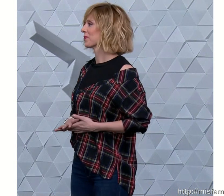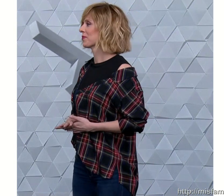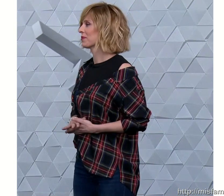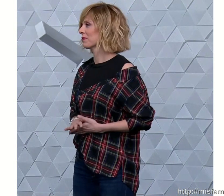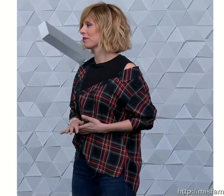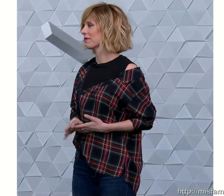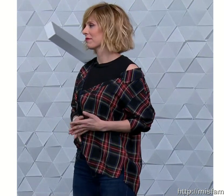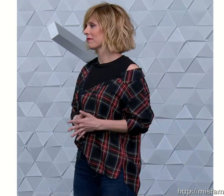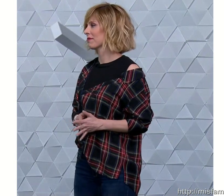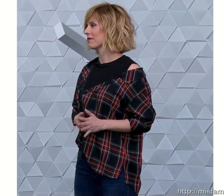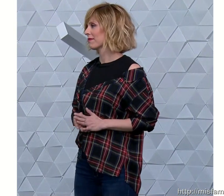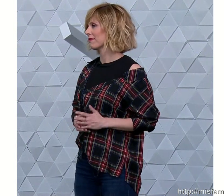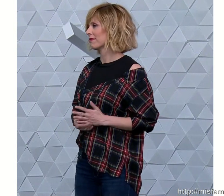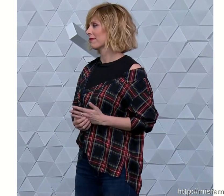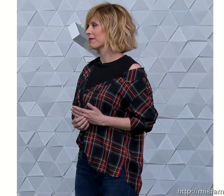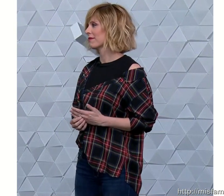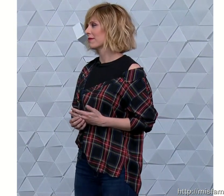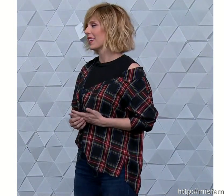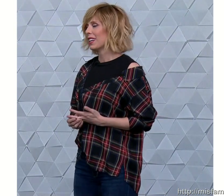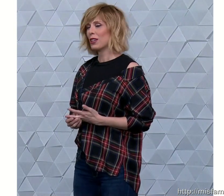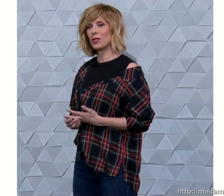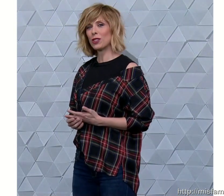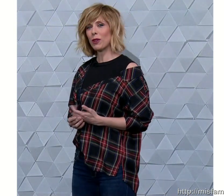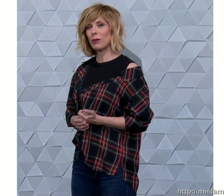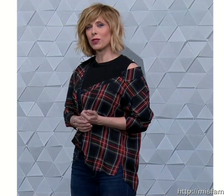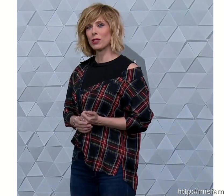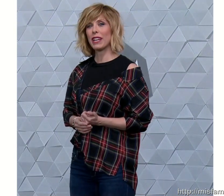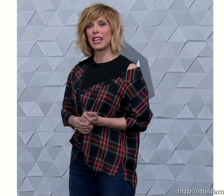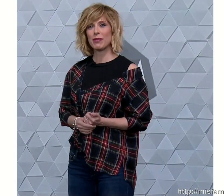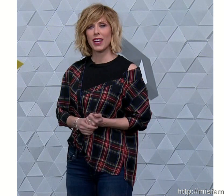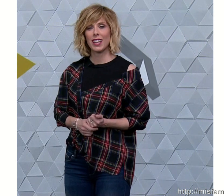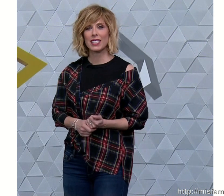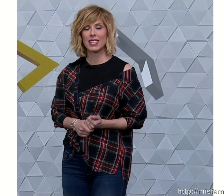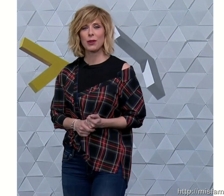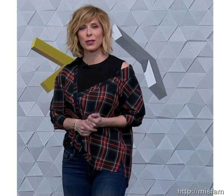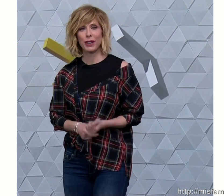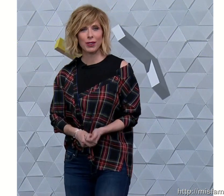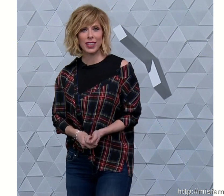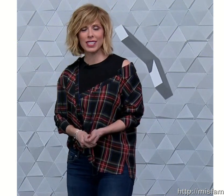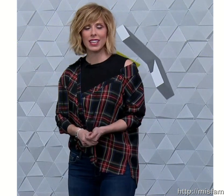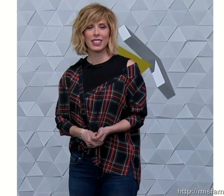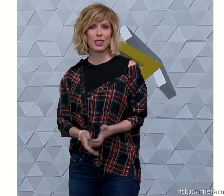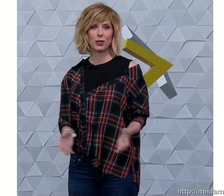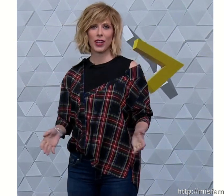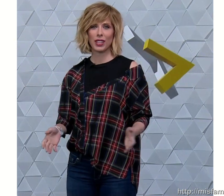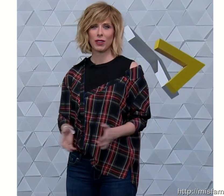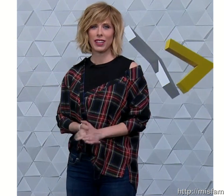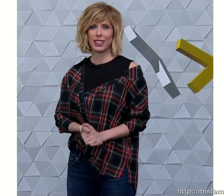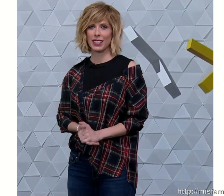Y nosotros nos vamos ya. Toda la actualidad sigue en Espejo Público. Nosotros volvemos mañana a las 6:15 para contarles aquí en